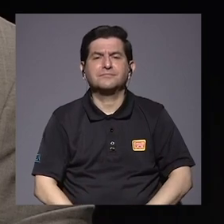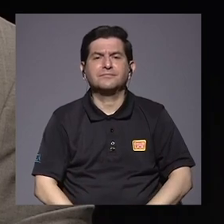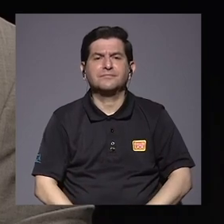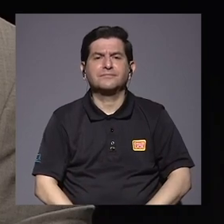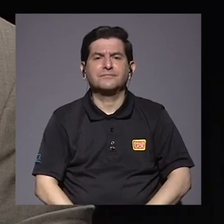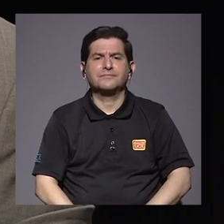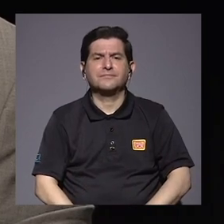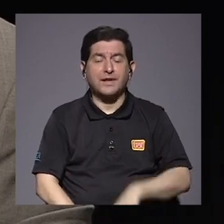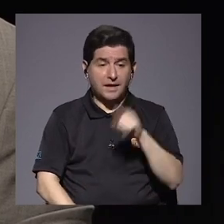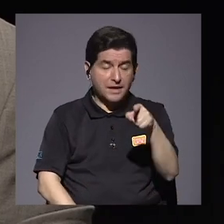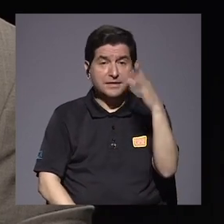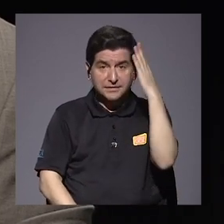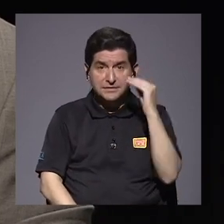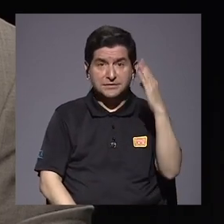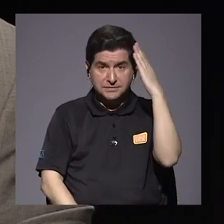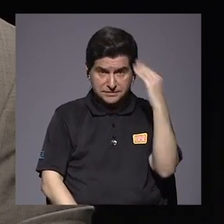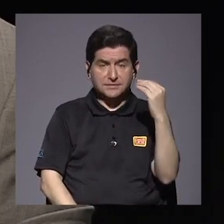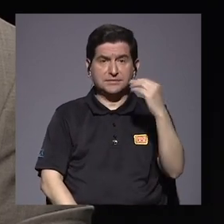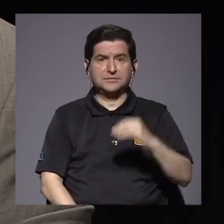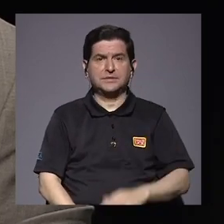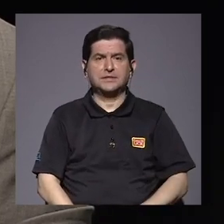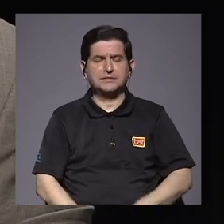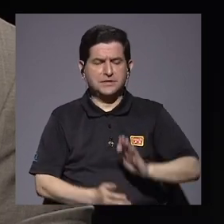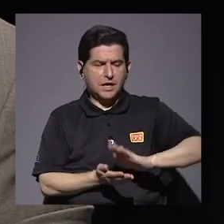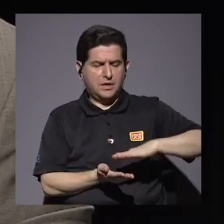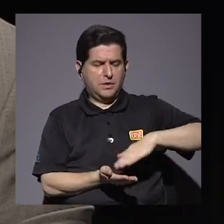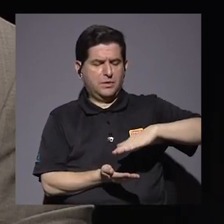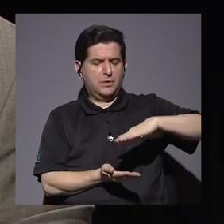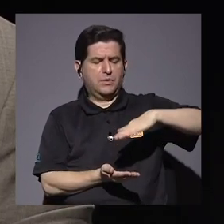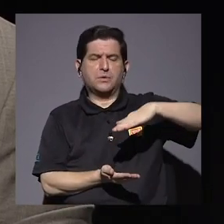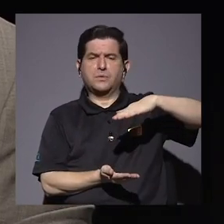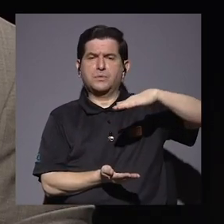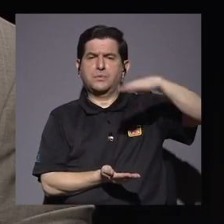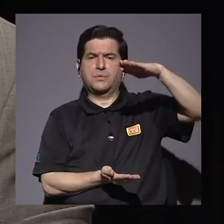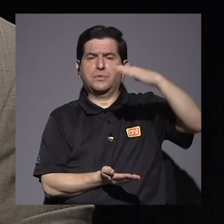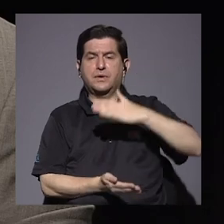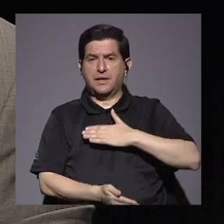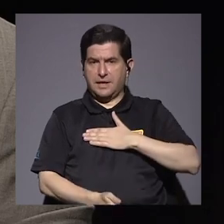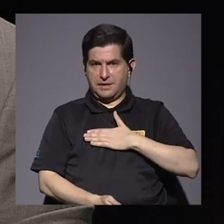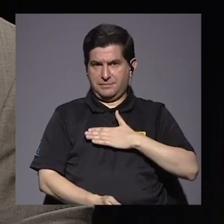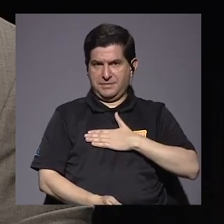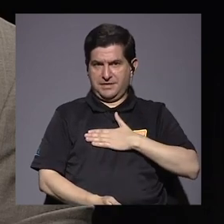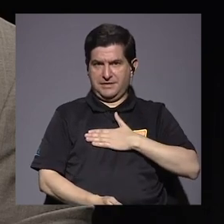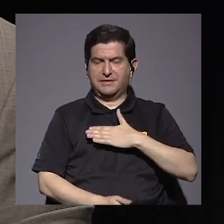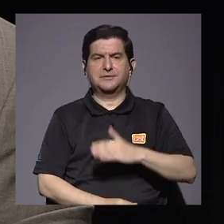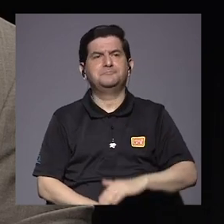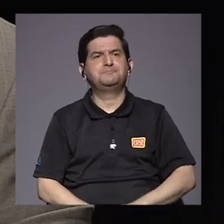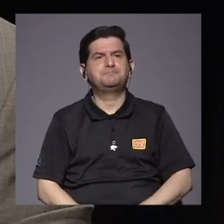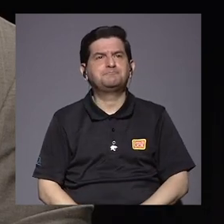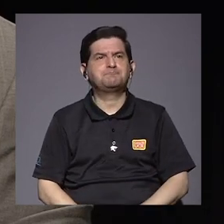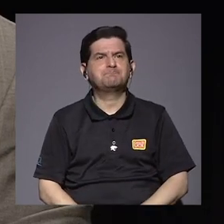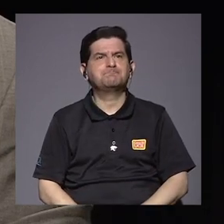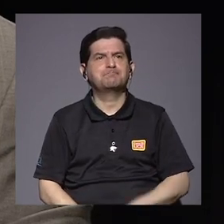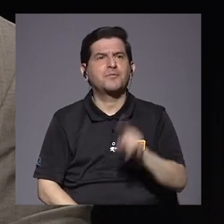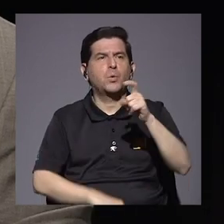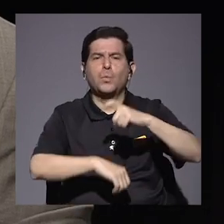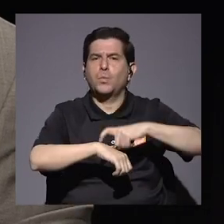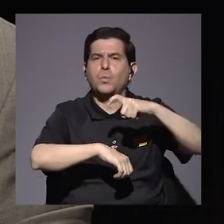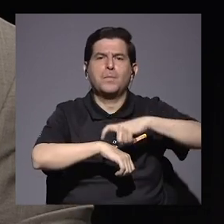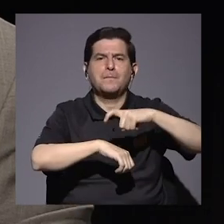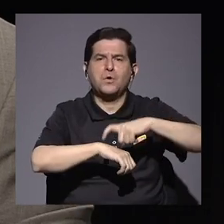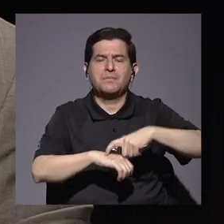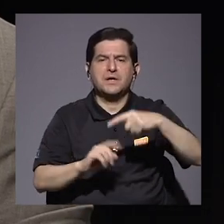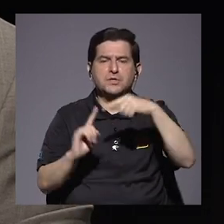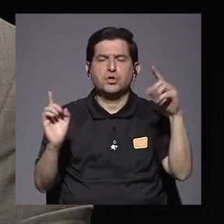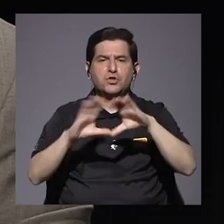bueno, esa experiencia acumulada me llevó a un momento en